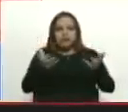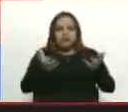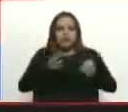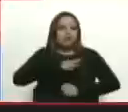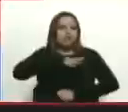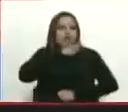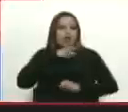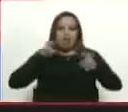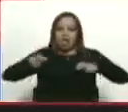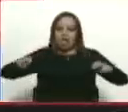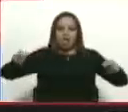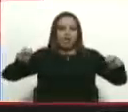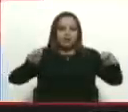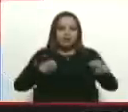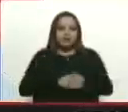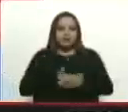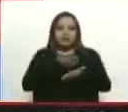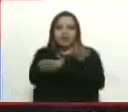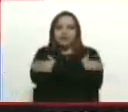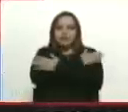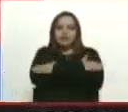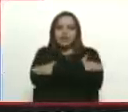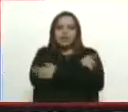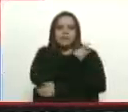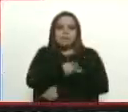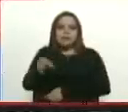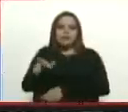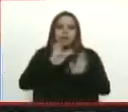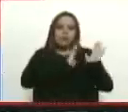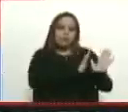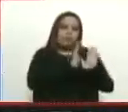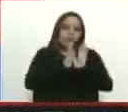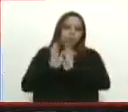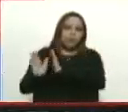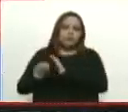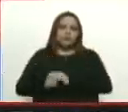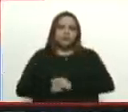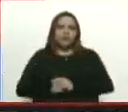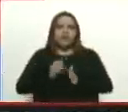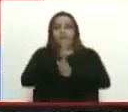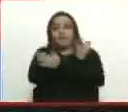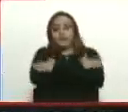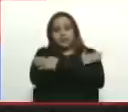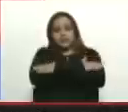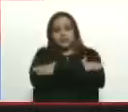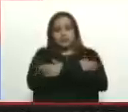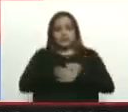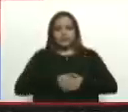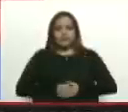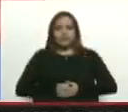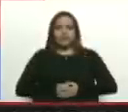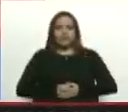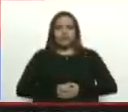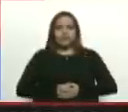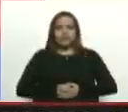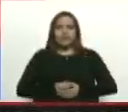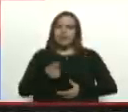Lleno total. Felicitaciones a los organizadores. Felicitaciones a... Que por